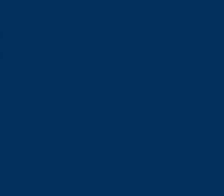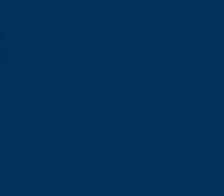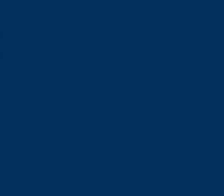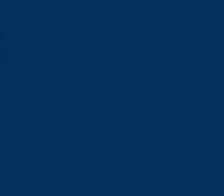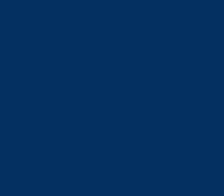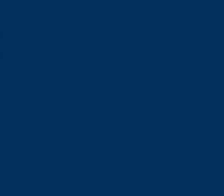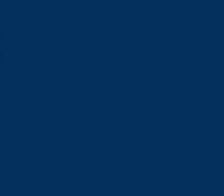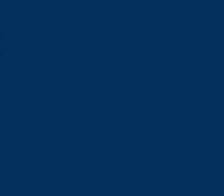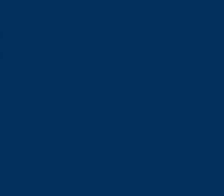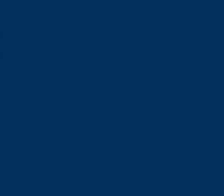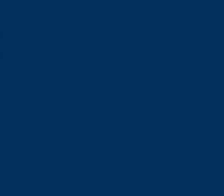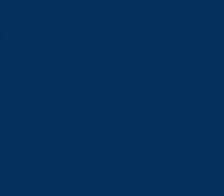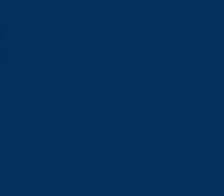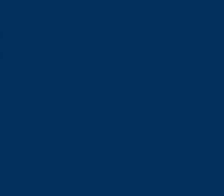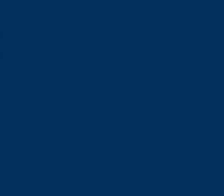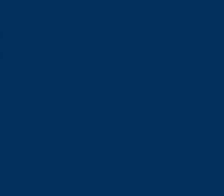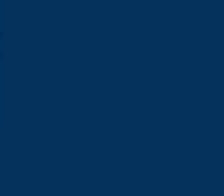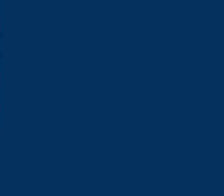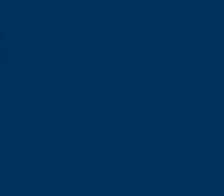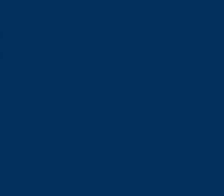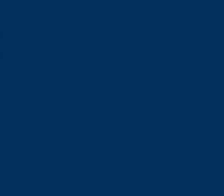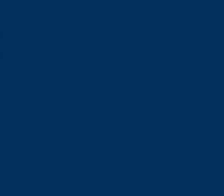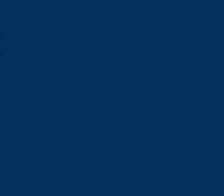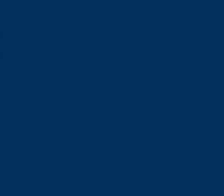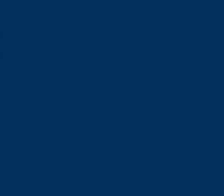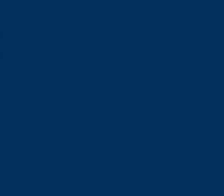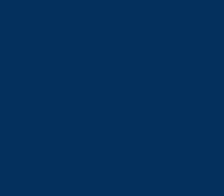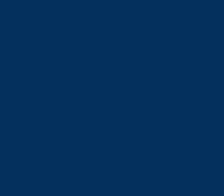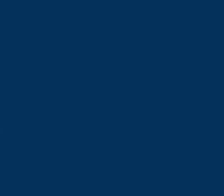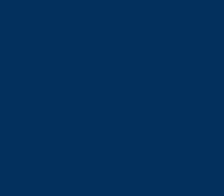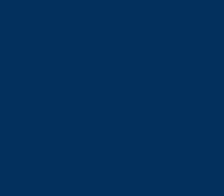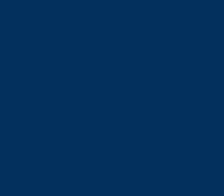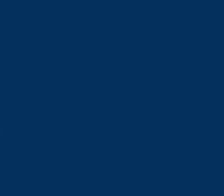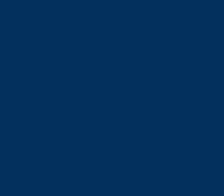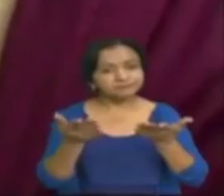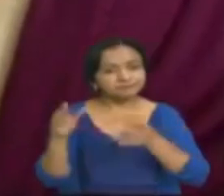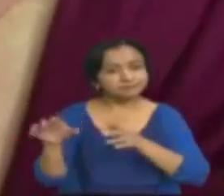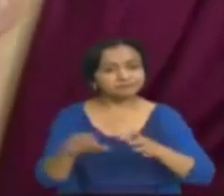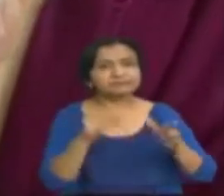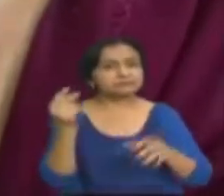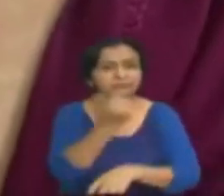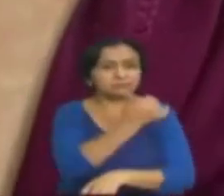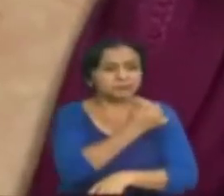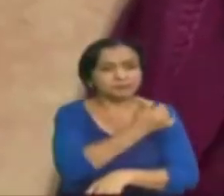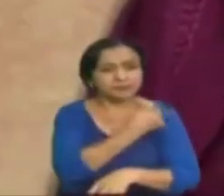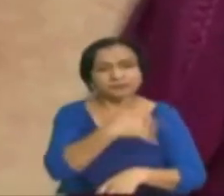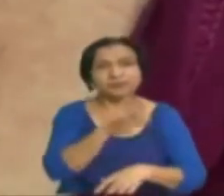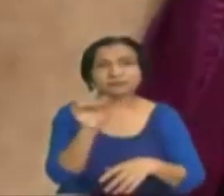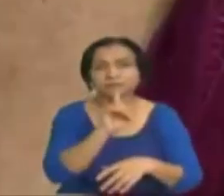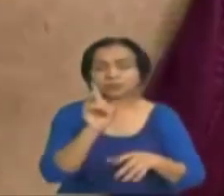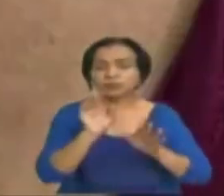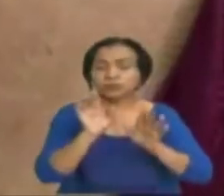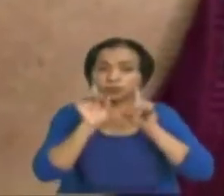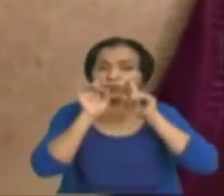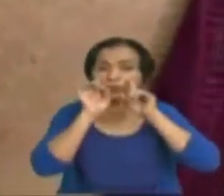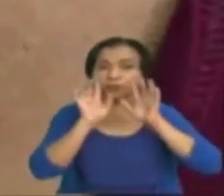con Necesidades Especiales en Matihuá, Área 1 y Área 2, y sede del sector El Jobo,